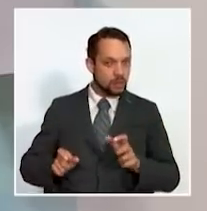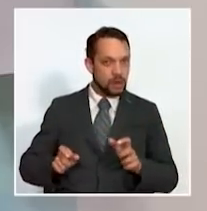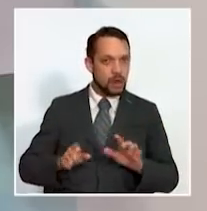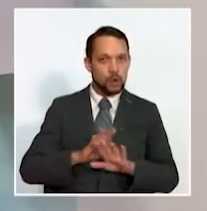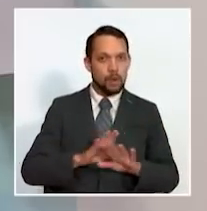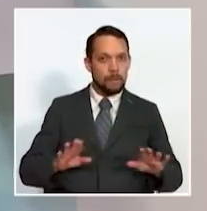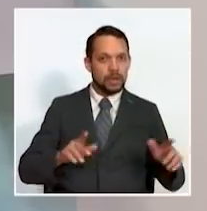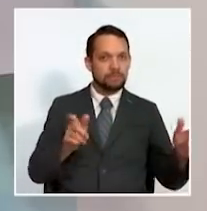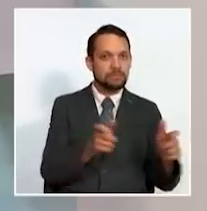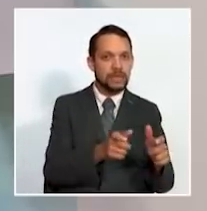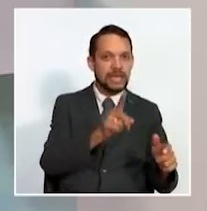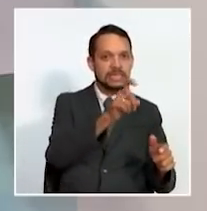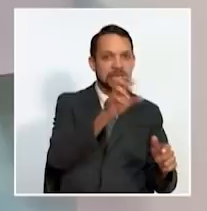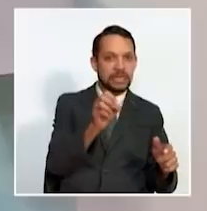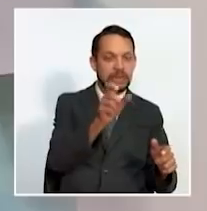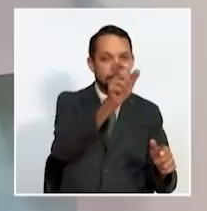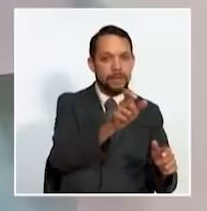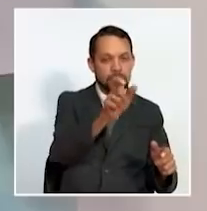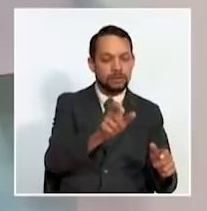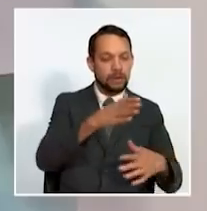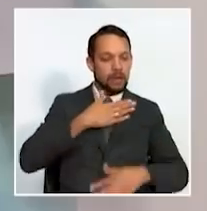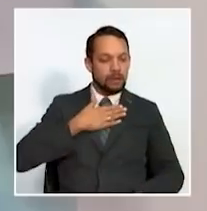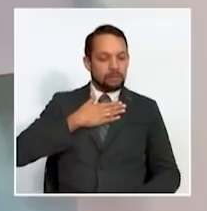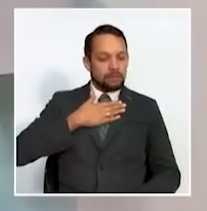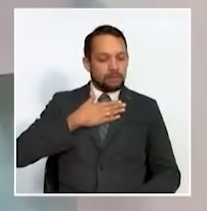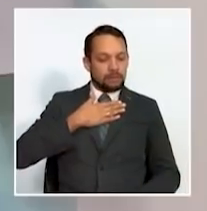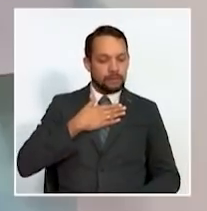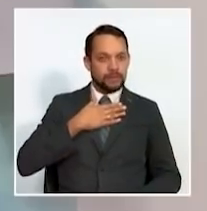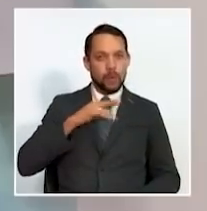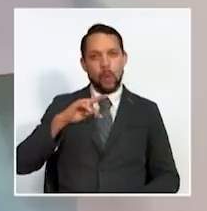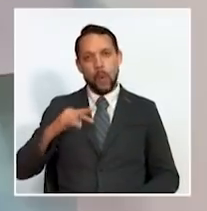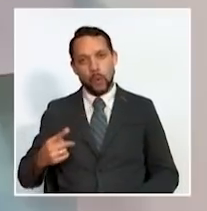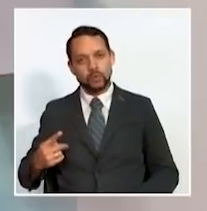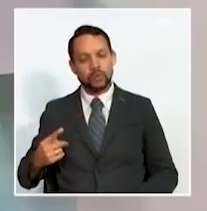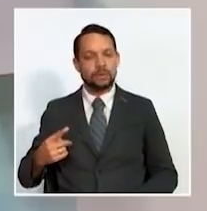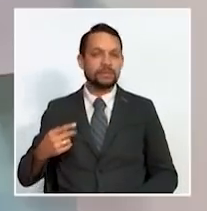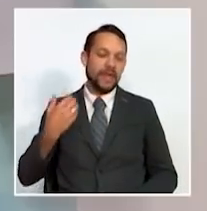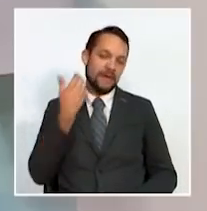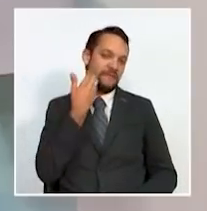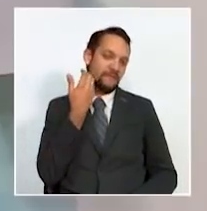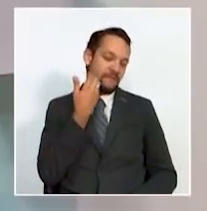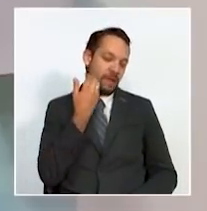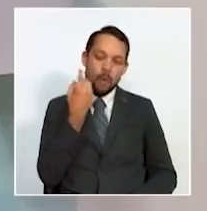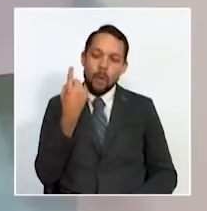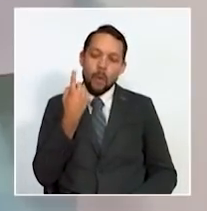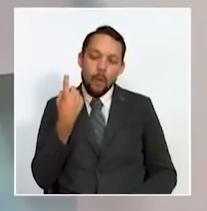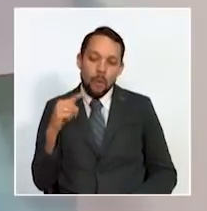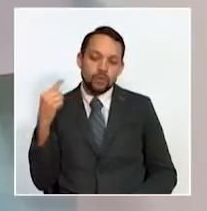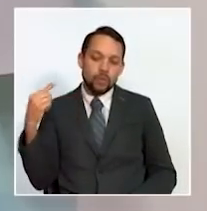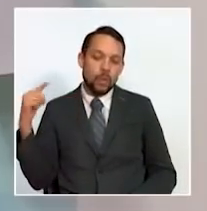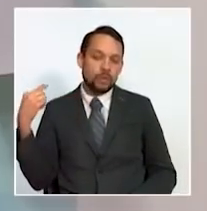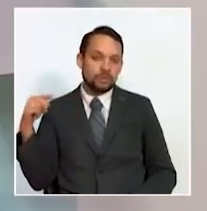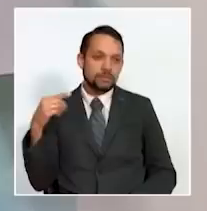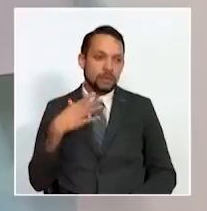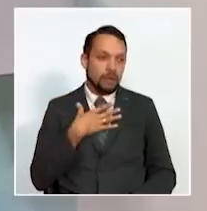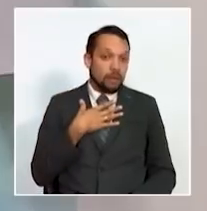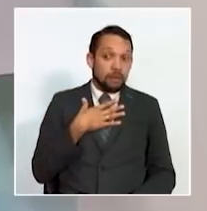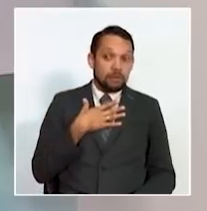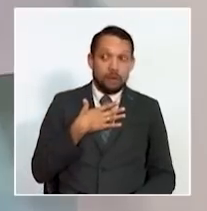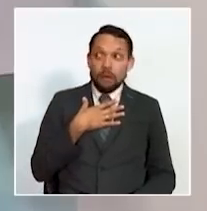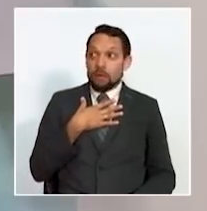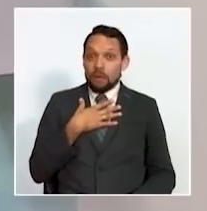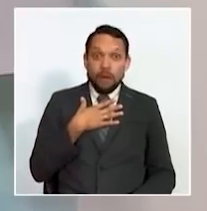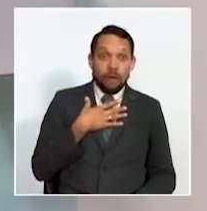así eran asma. El resto eran otro tipo de patologías, pero todos creemos que porque